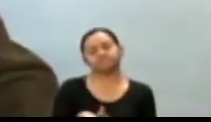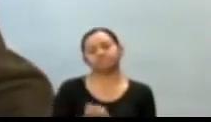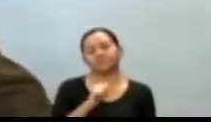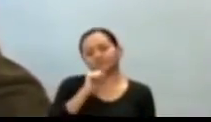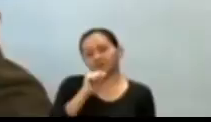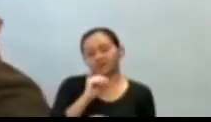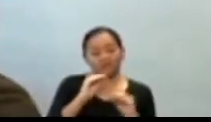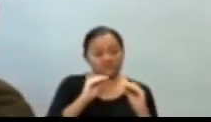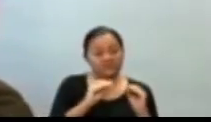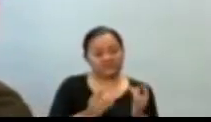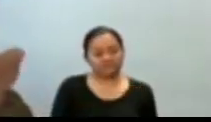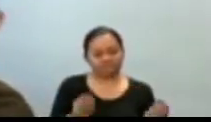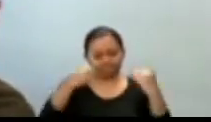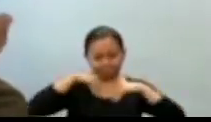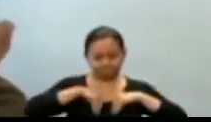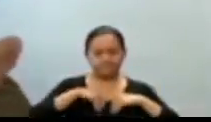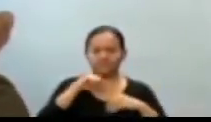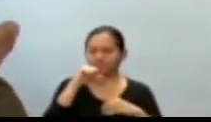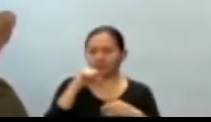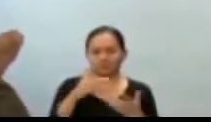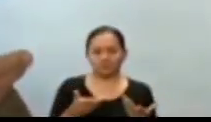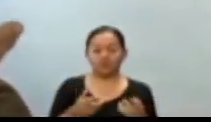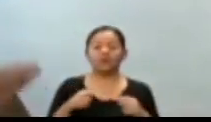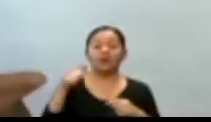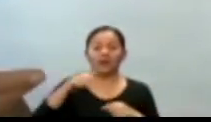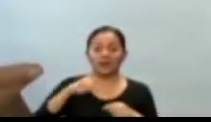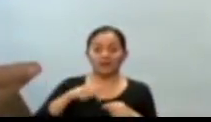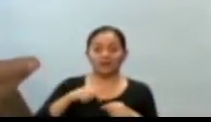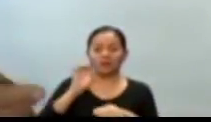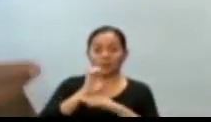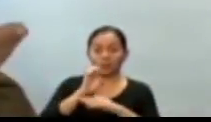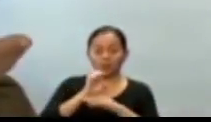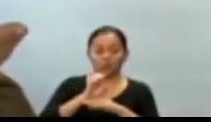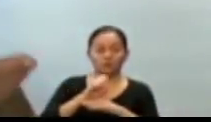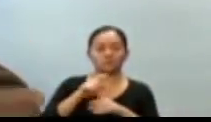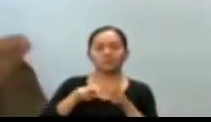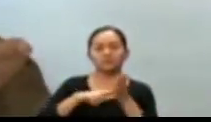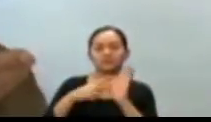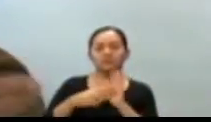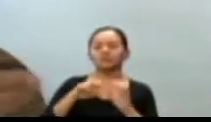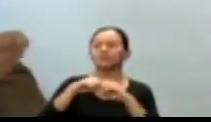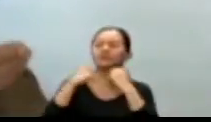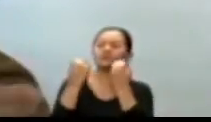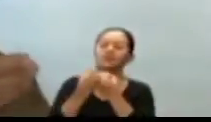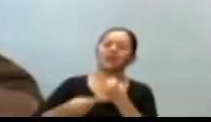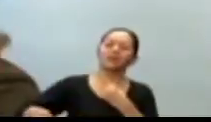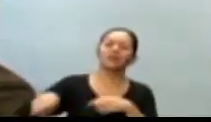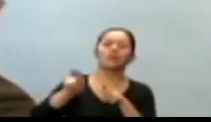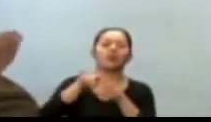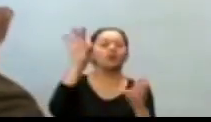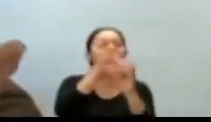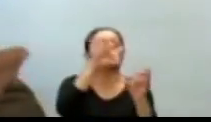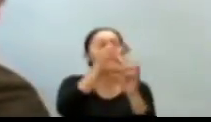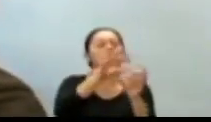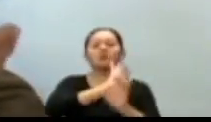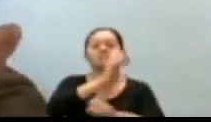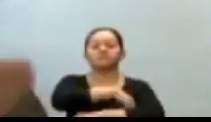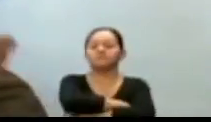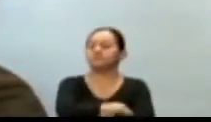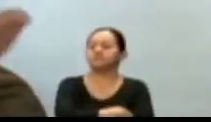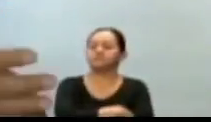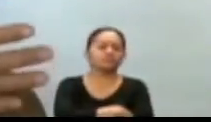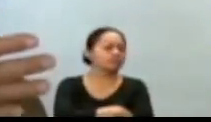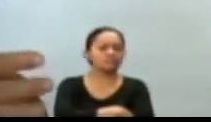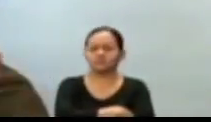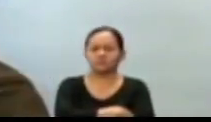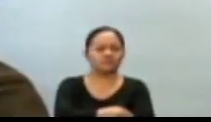logrado comprender que la sociedad no es una sociedad de electores, que la sociedad es una sociedad de actores, que consecuentemente la democracia no